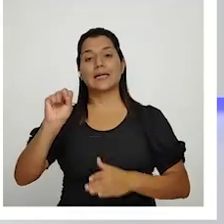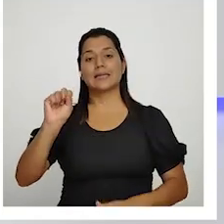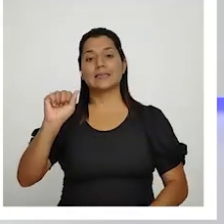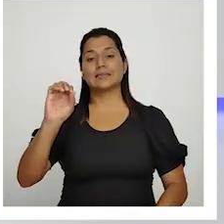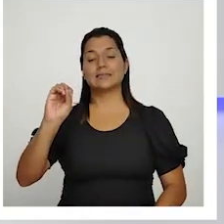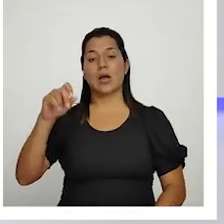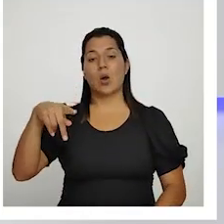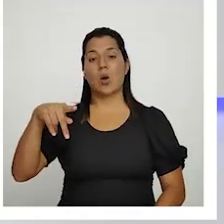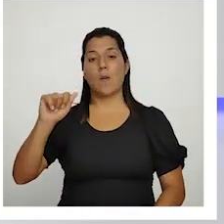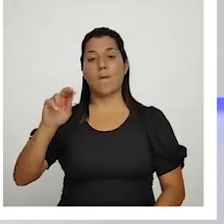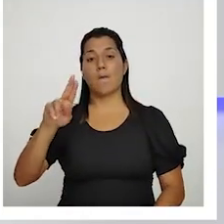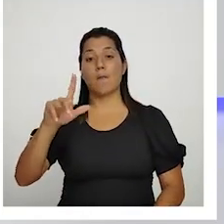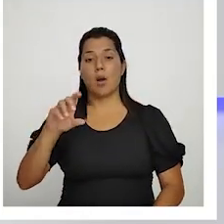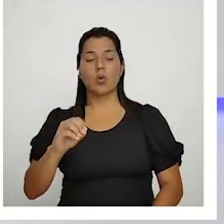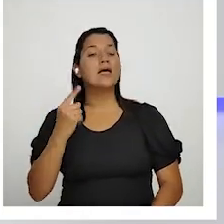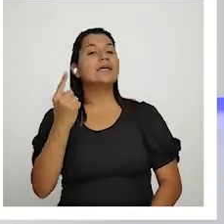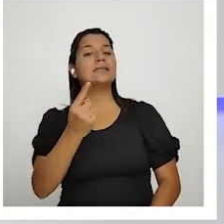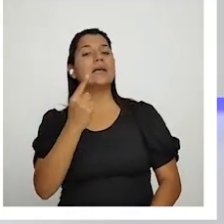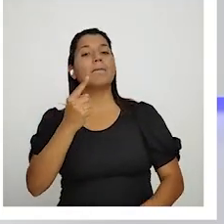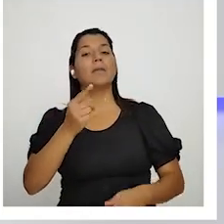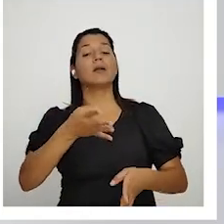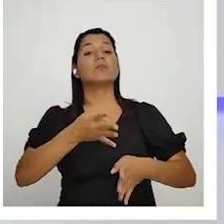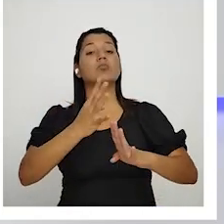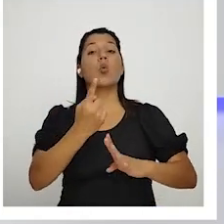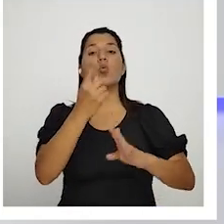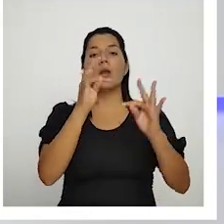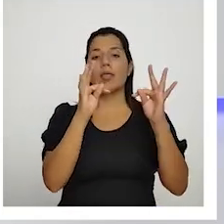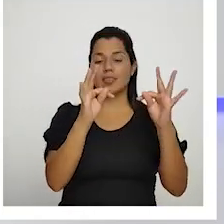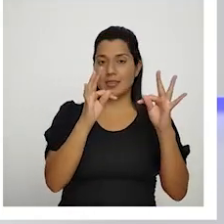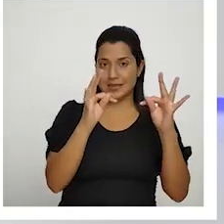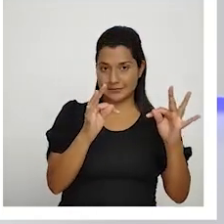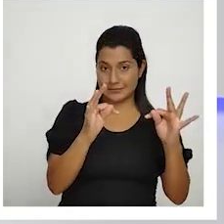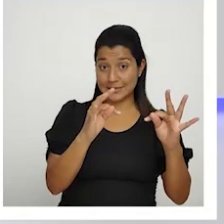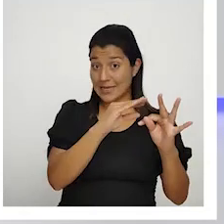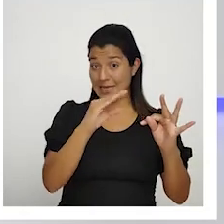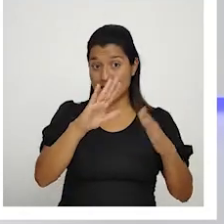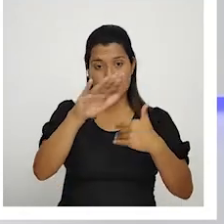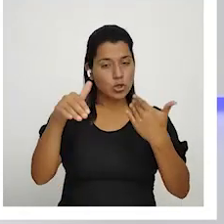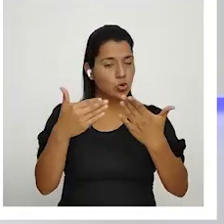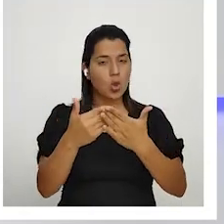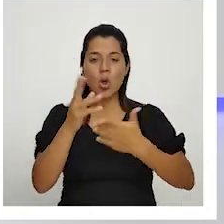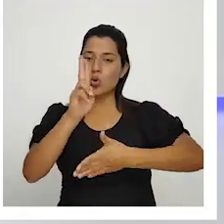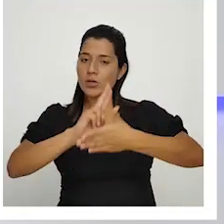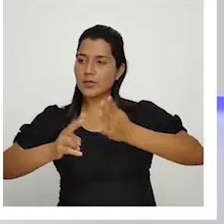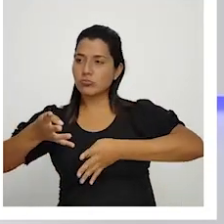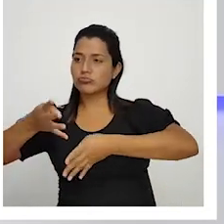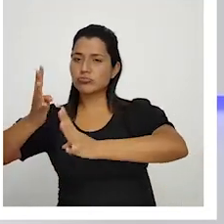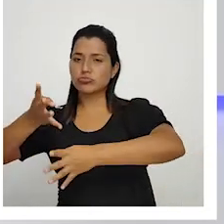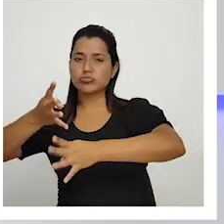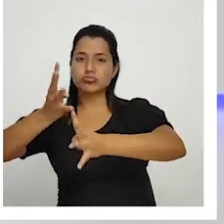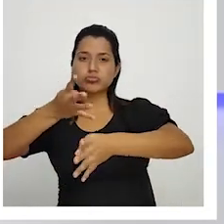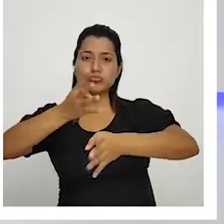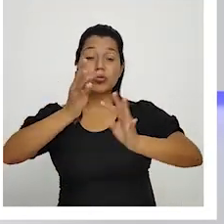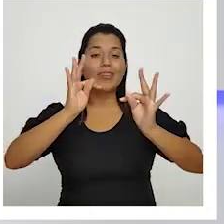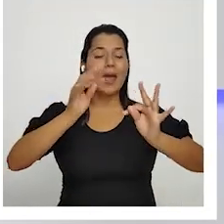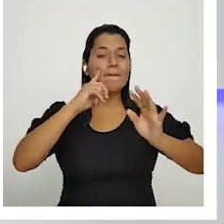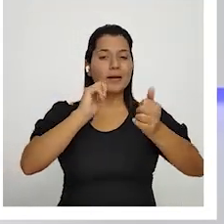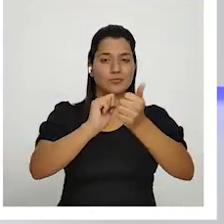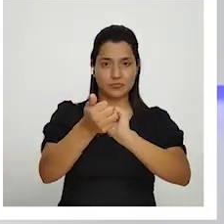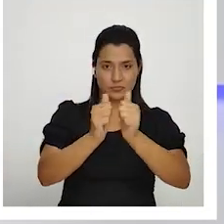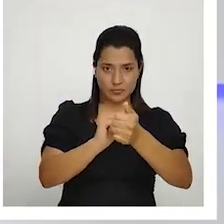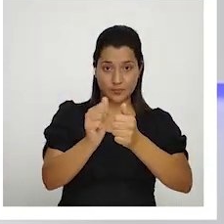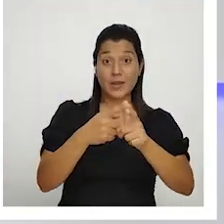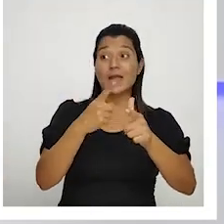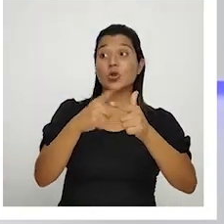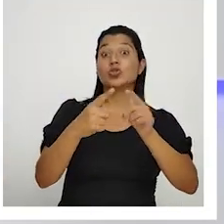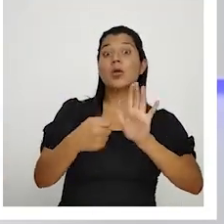las personas que hacemos el doctorado, y todas las universidades hacen lo mismo, ¿verdad? Entonces, en este caso, se presentaron las del